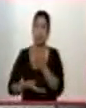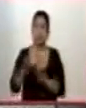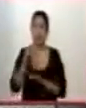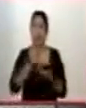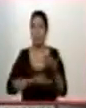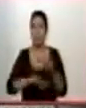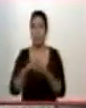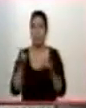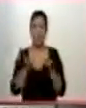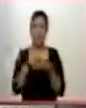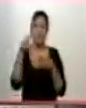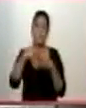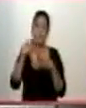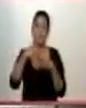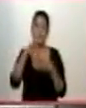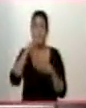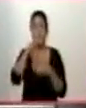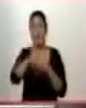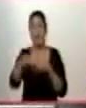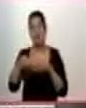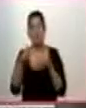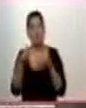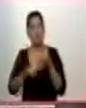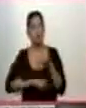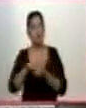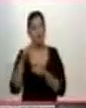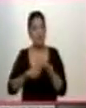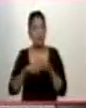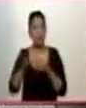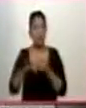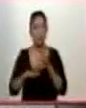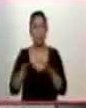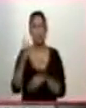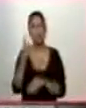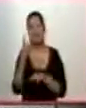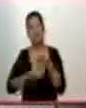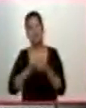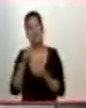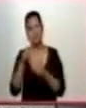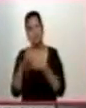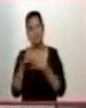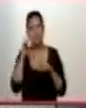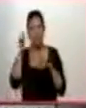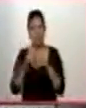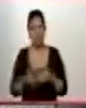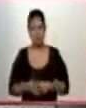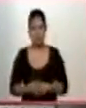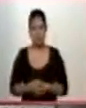como Petrocaribe. ¿Cuánto se ha hecho? ¿Qué se ha hecho? ¿Y qué queda por hacer? ¿Cuáles son los desafíos en